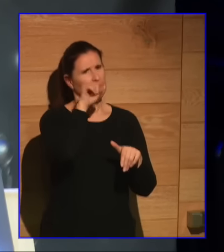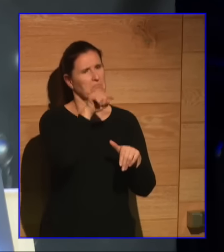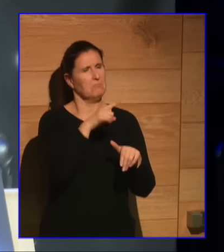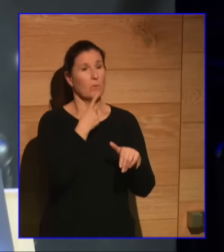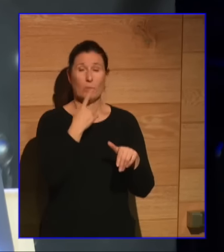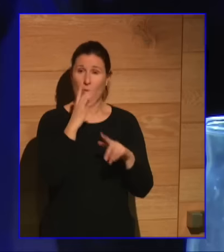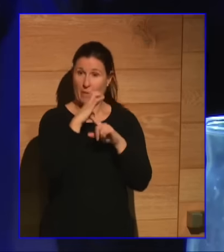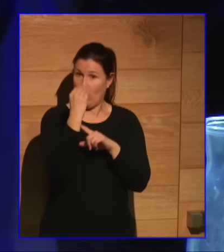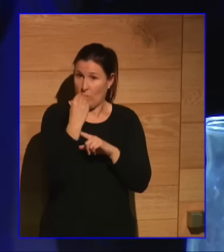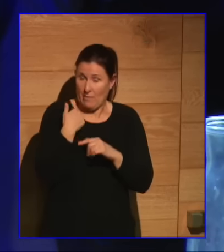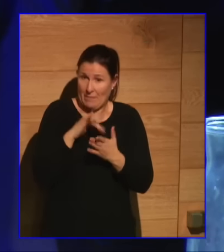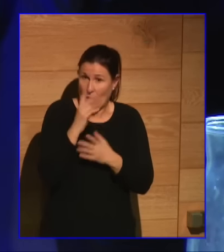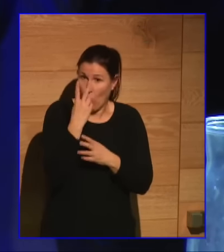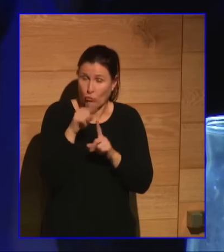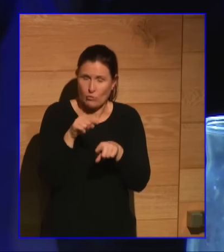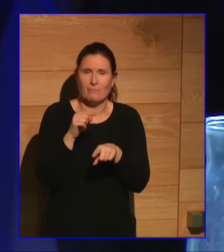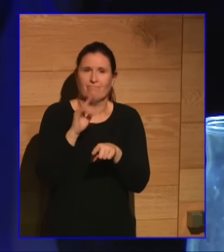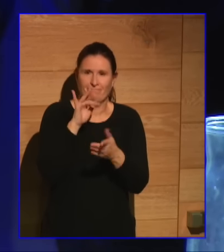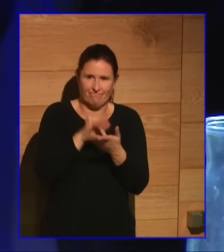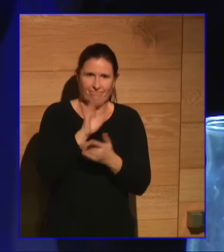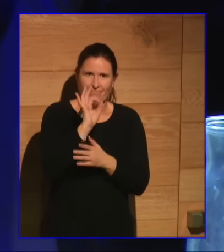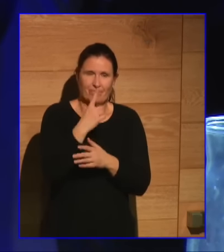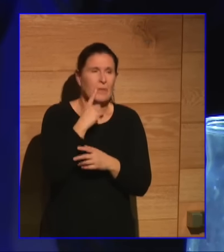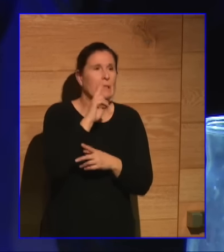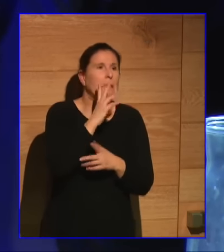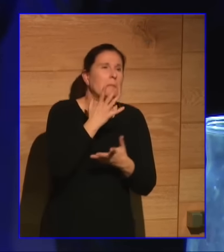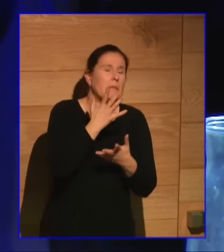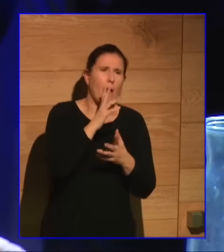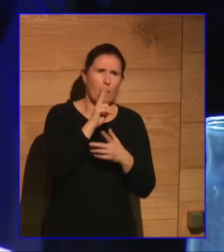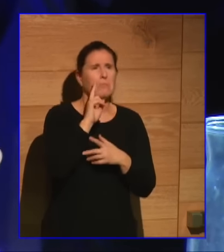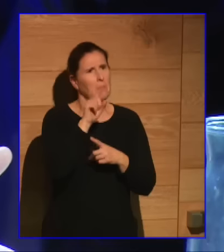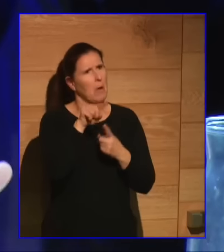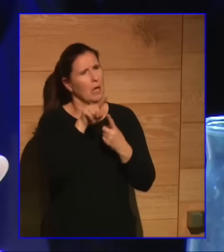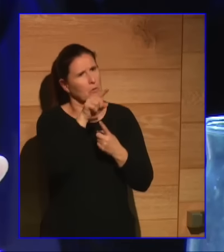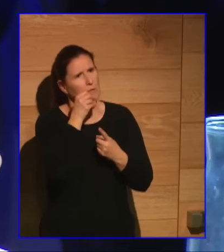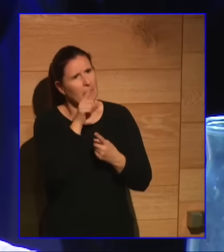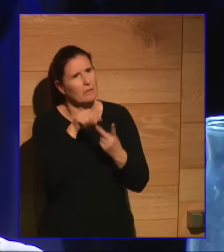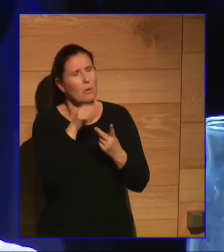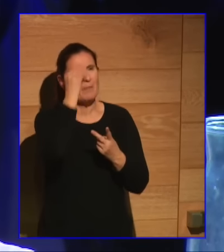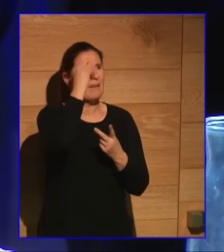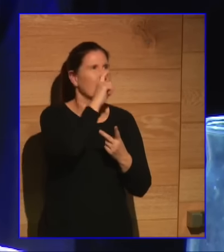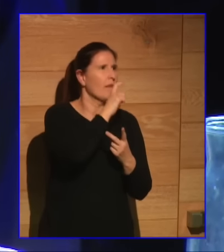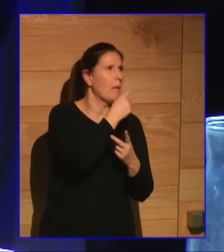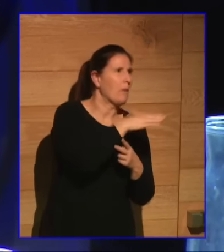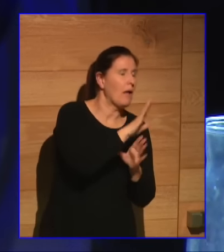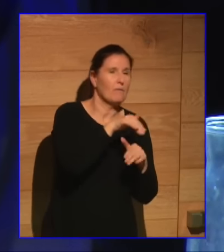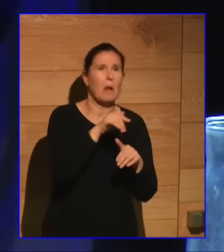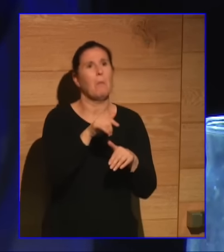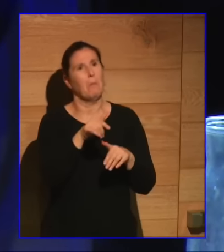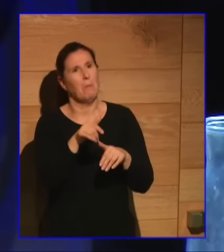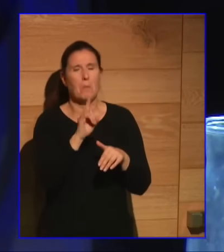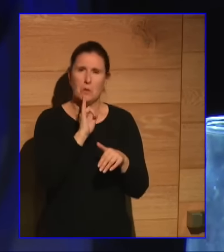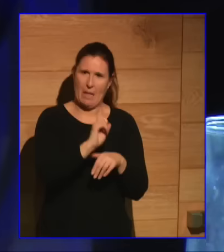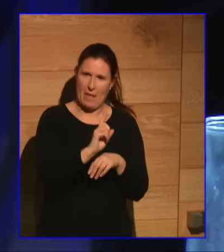Parque Jurásico 2, me ha pasado con Amistad, ¿no? Como de decir, jo, esto estaba mucho mejor de lo que yo era capaz de recordar.